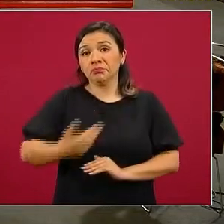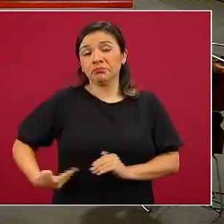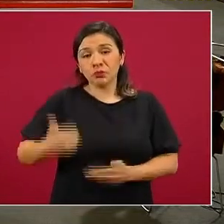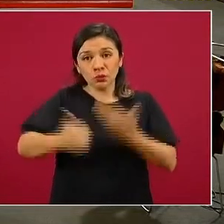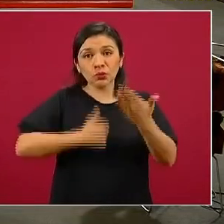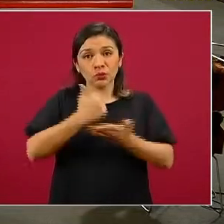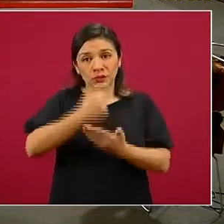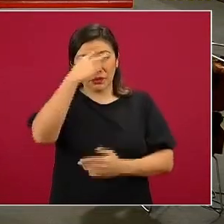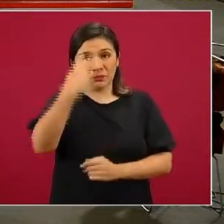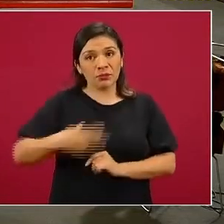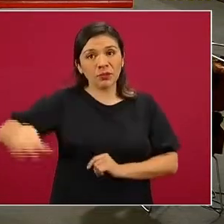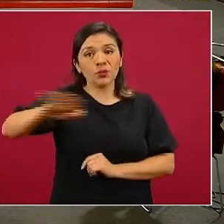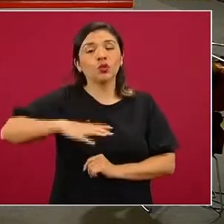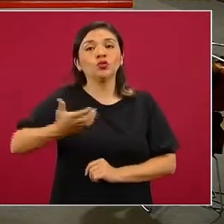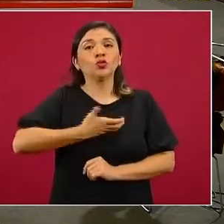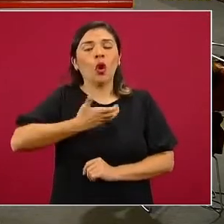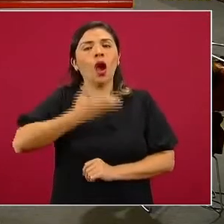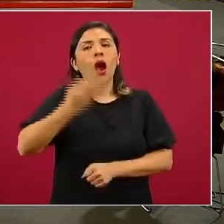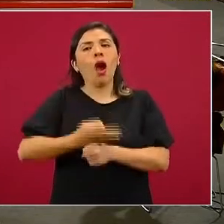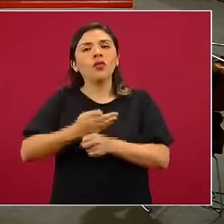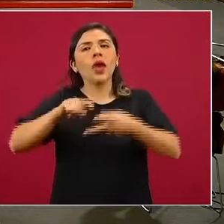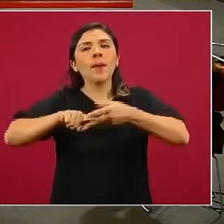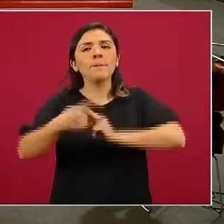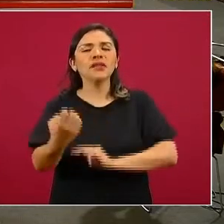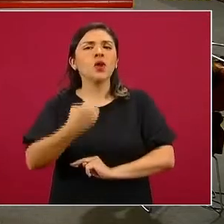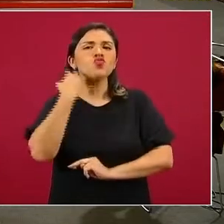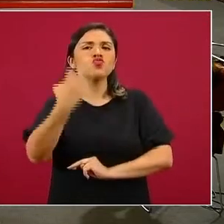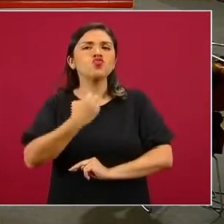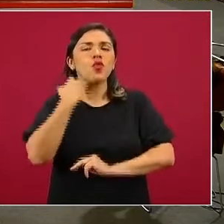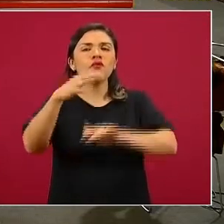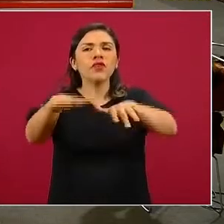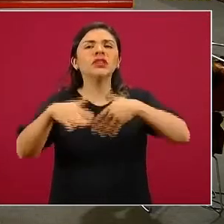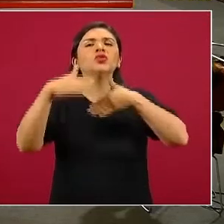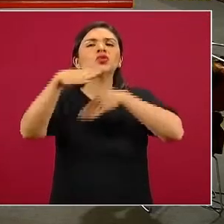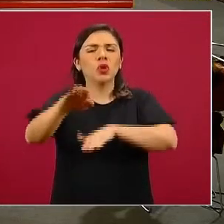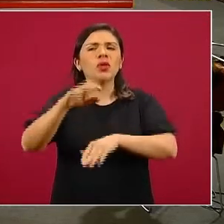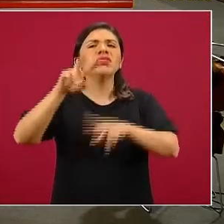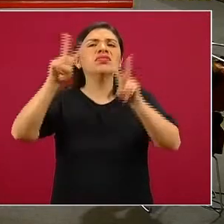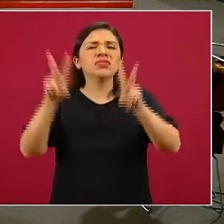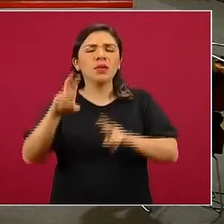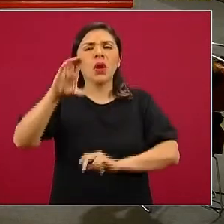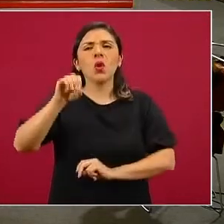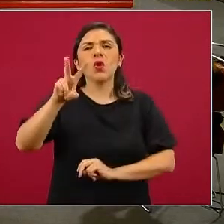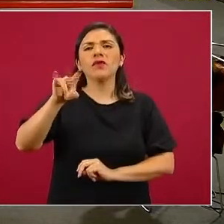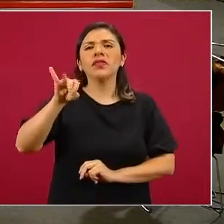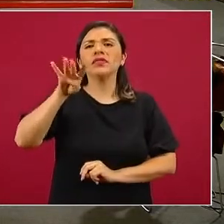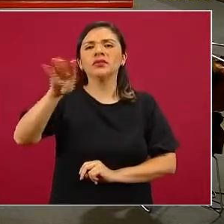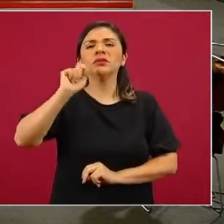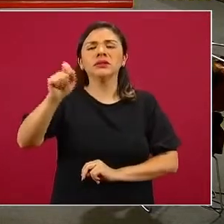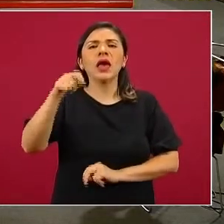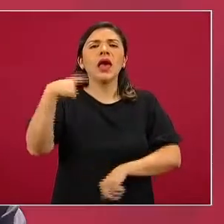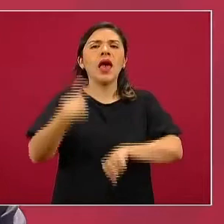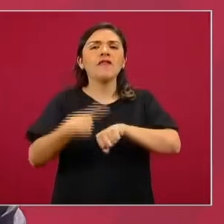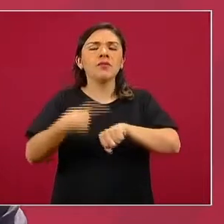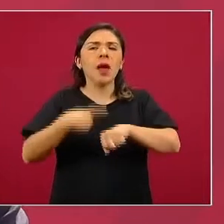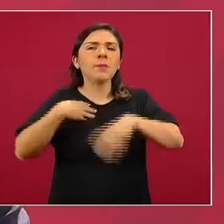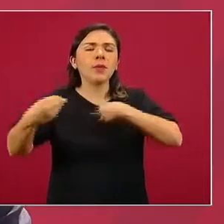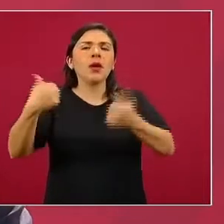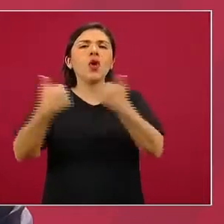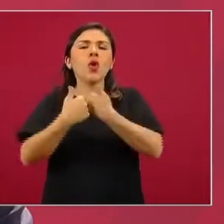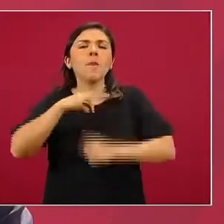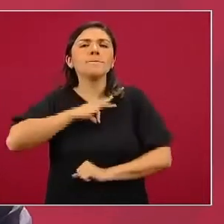Ciudad de México, y vamos a iniciar la conferencia de prensa diaria sobre COVID-19, la epidemia causada por el virus